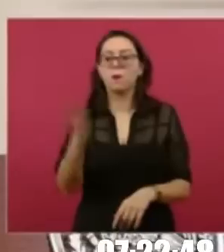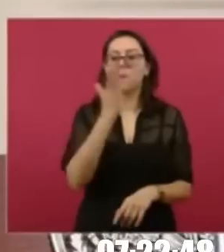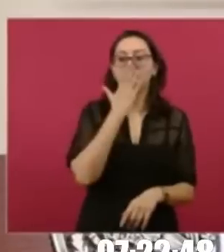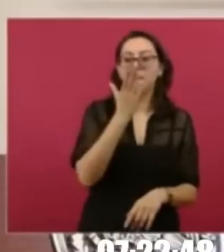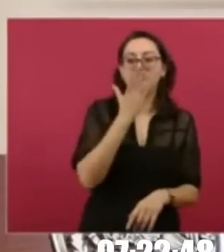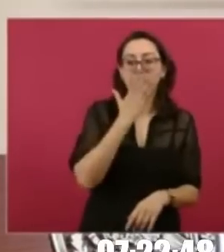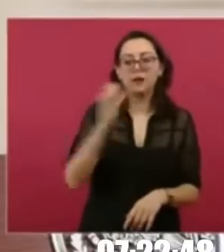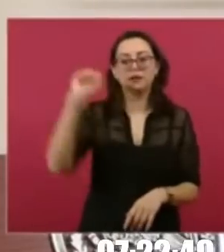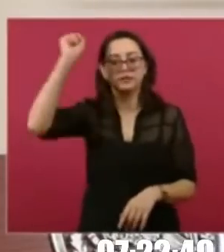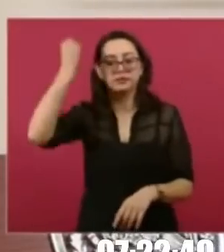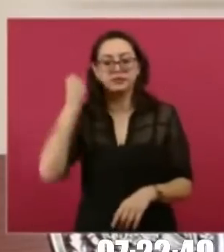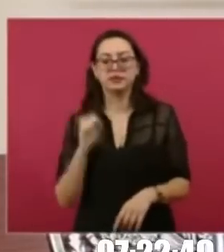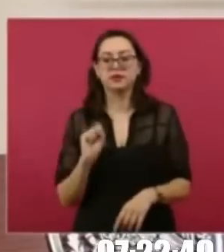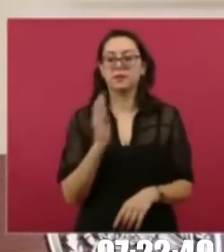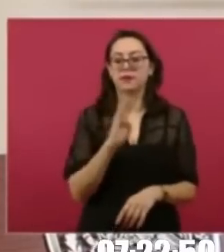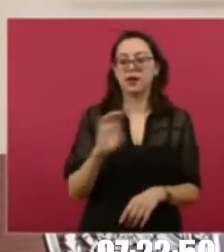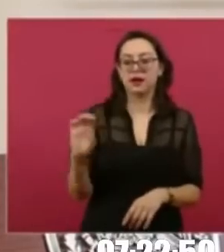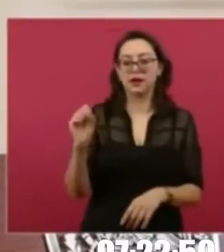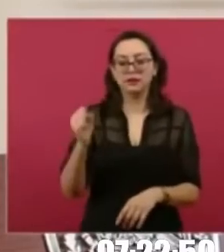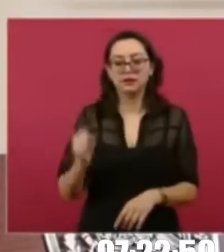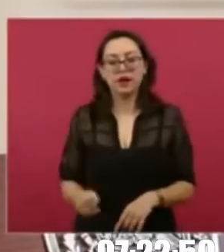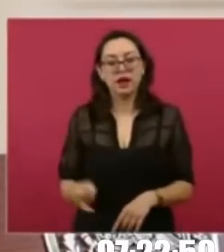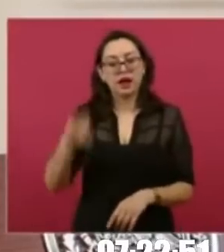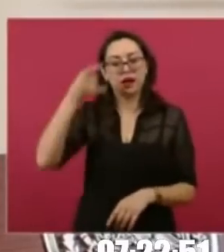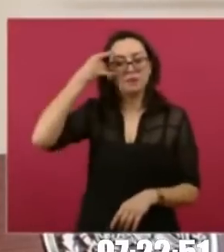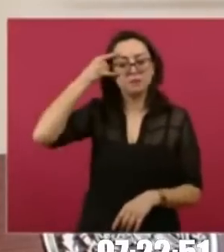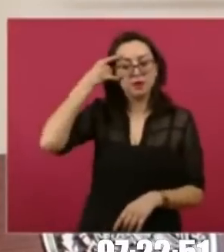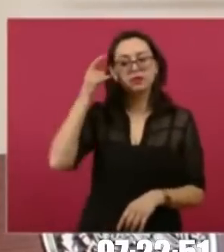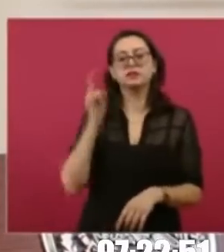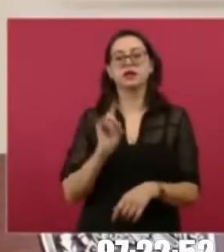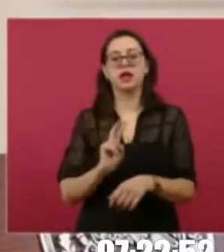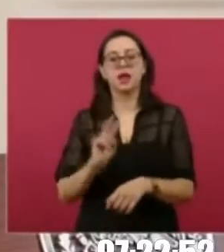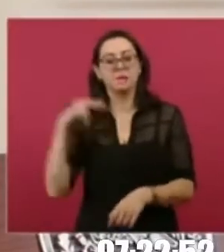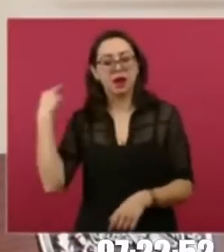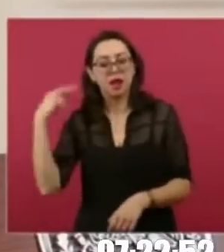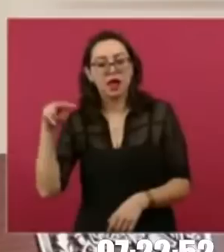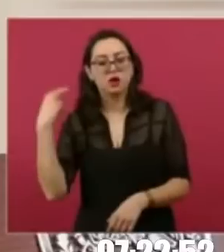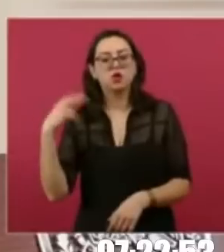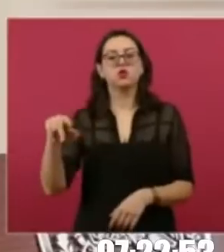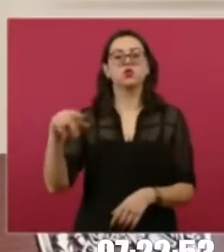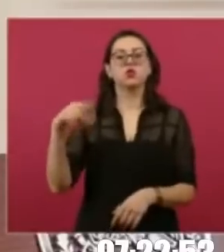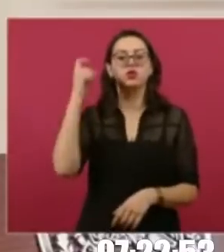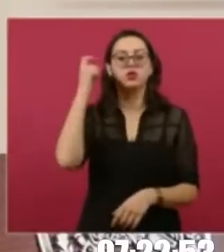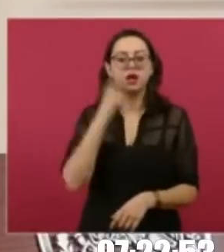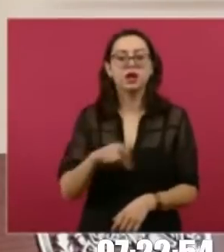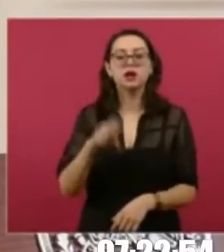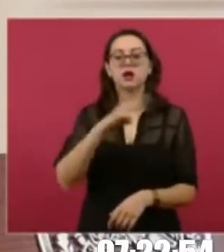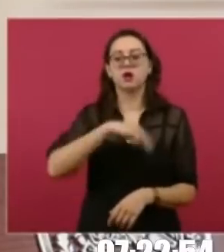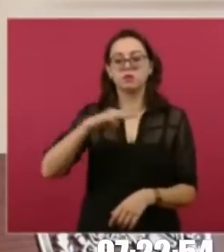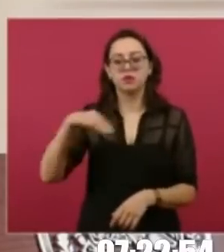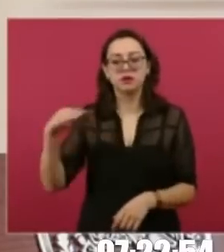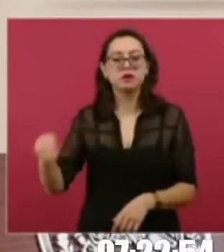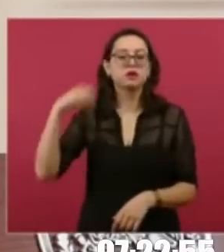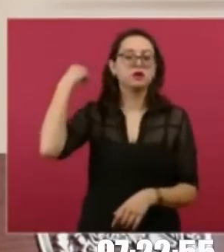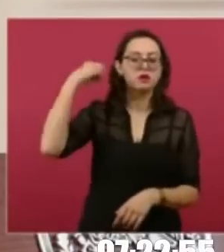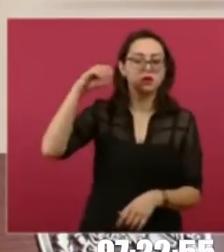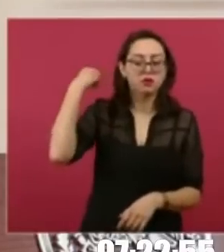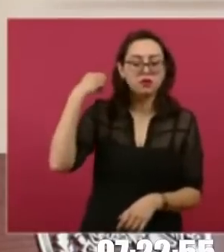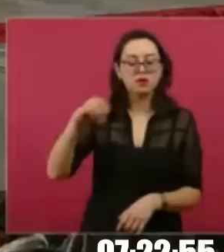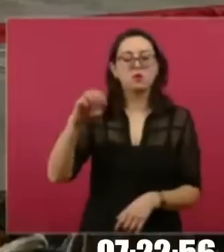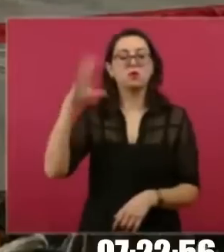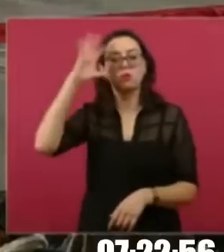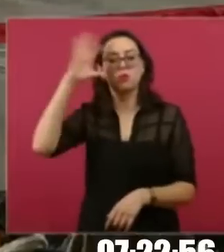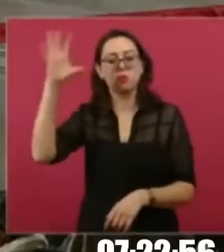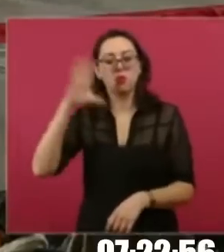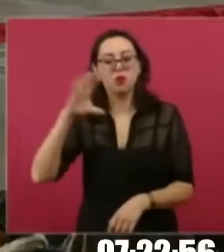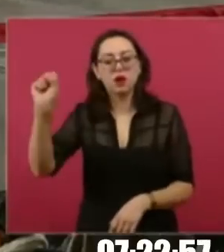de Sinaloa de Baja California Sur Campeche Veracruz Guerrero Michoacán Oaxaca Morelos San Luis